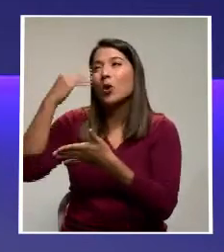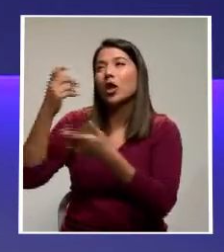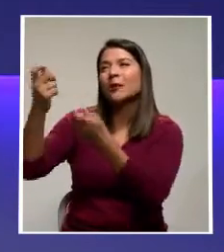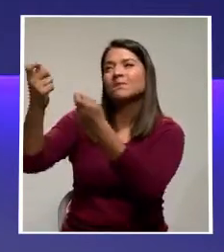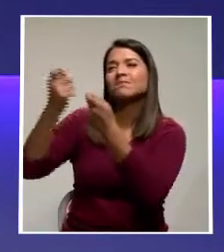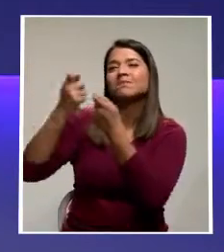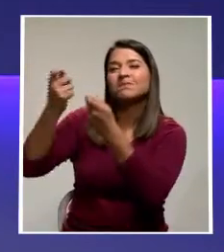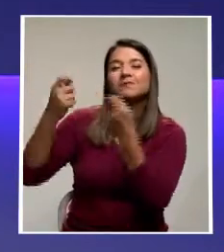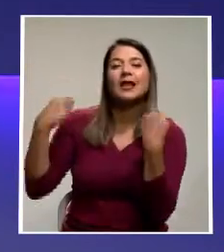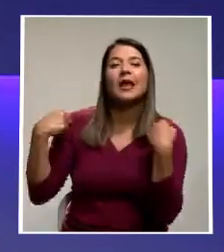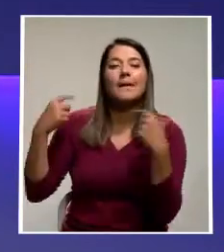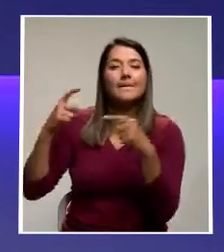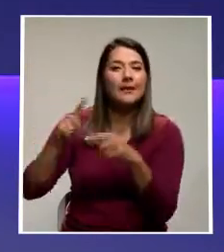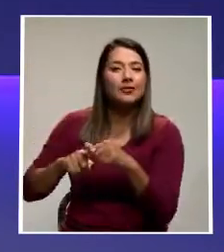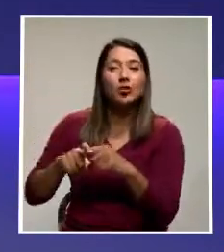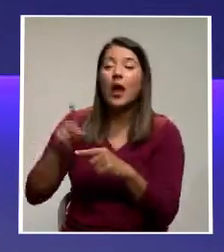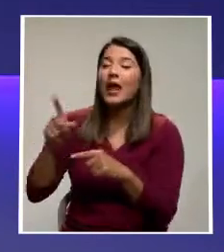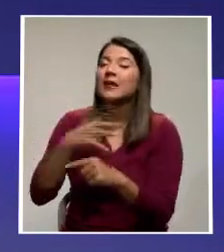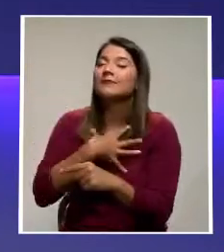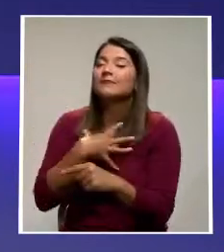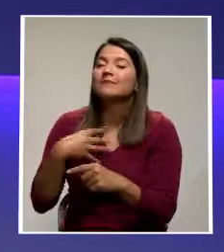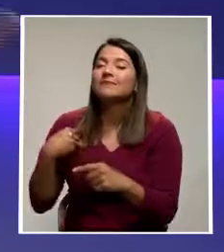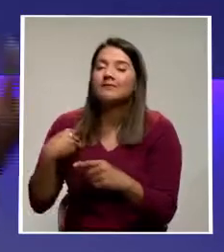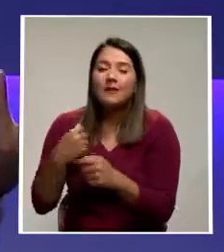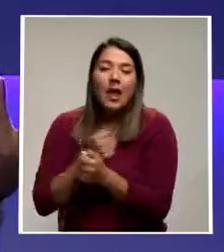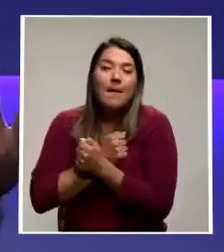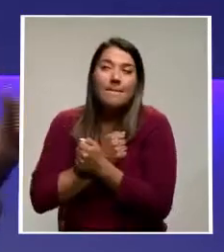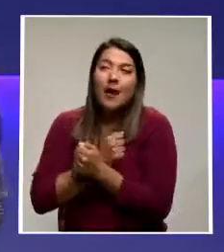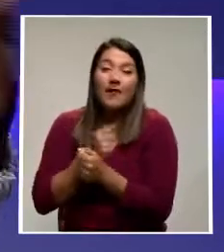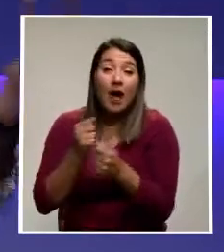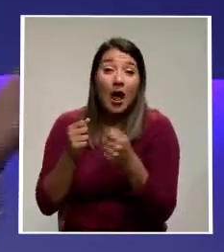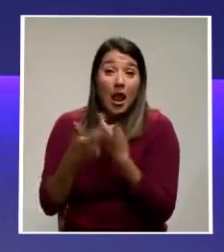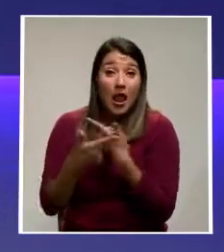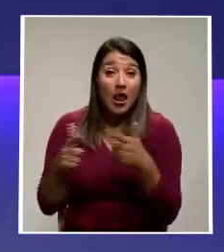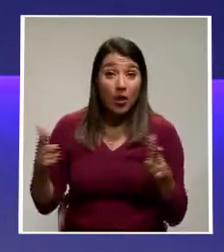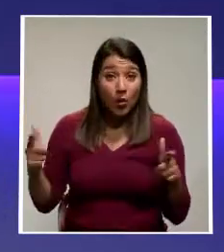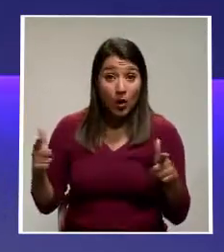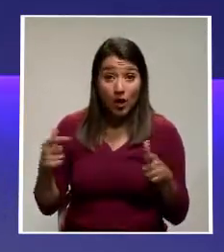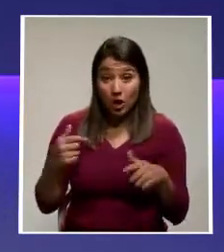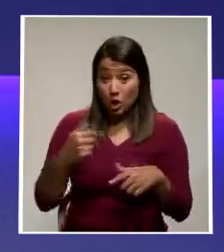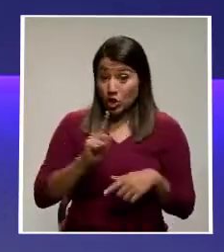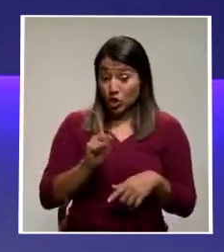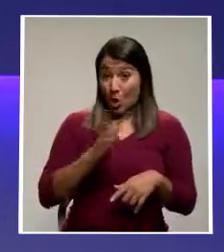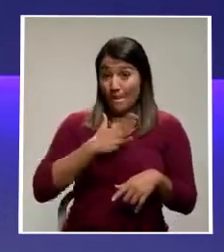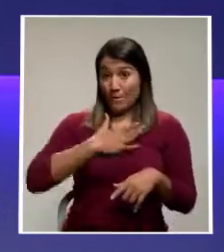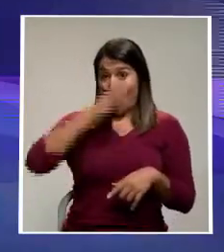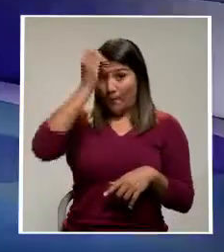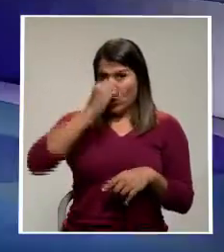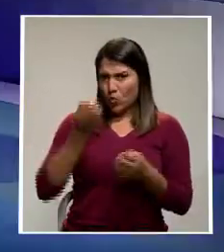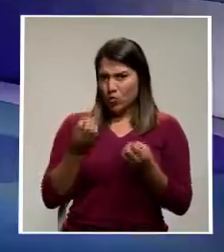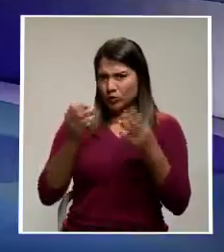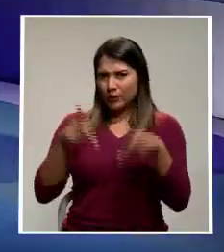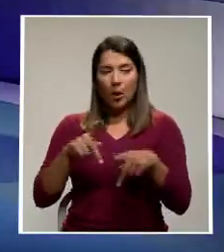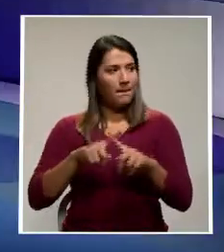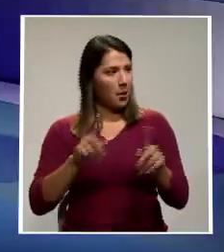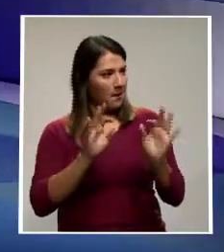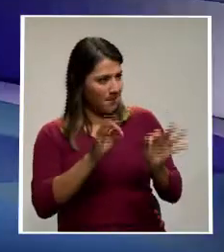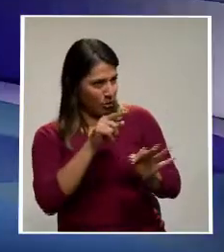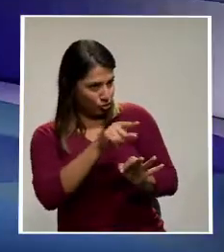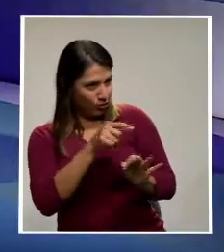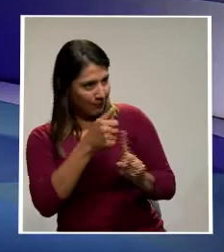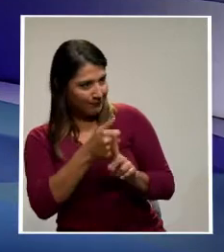un orfebre del lenguaje. Y no lo digo yo, ¿verdad? Eso lo dicen los Pero además está bien que lo digas vos.